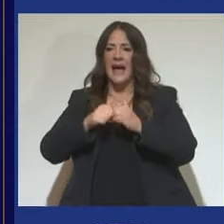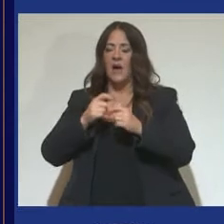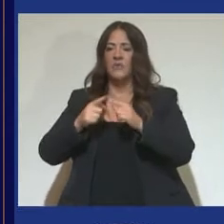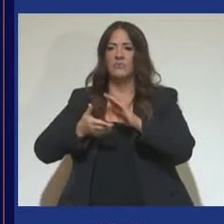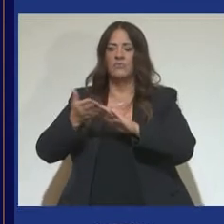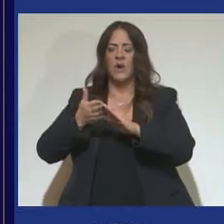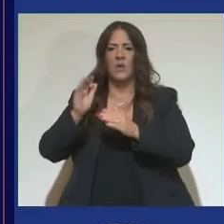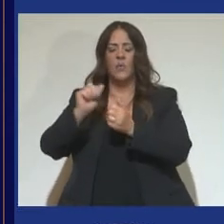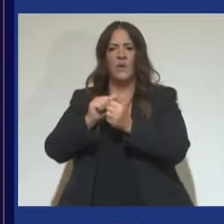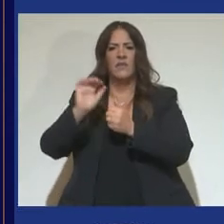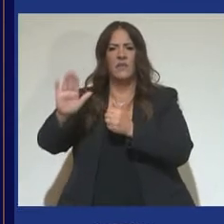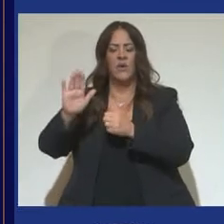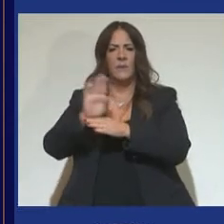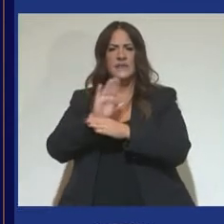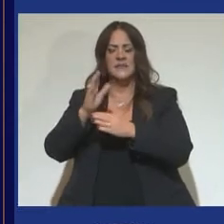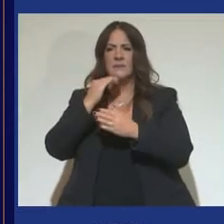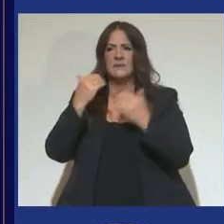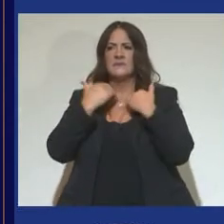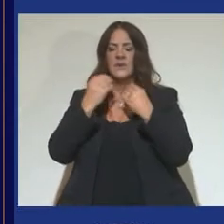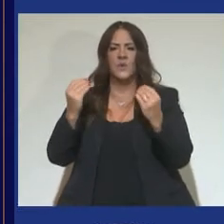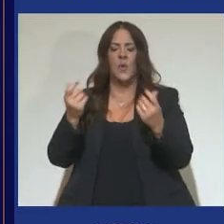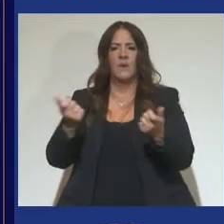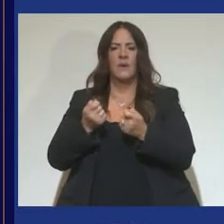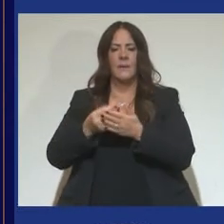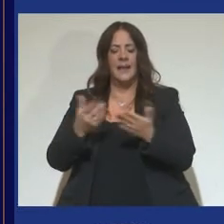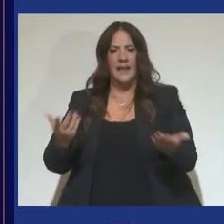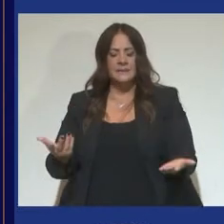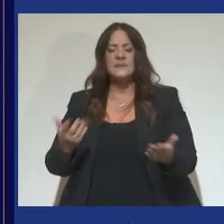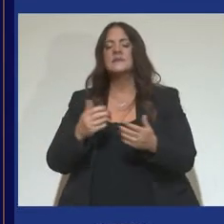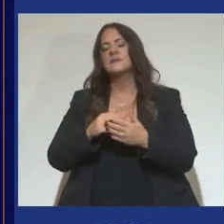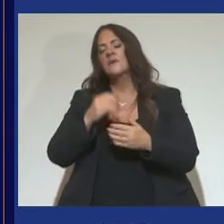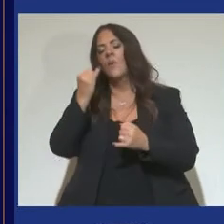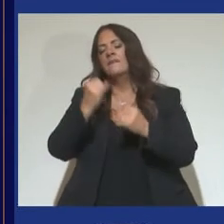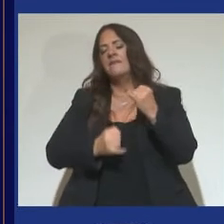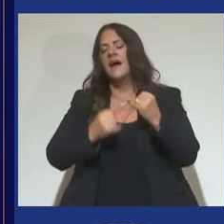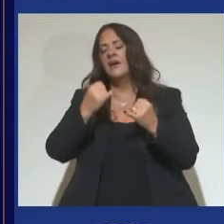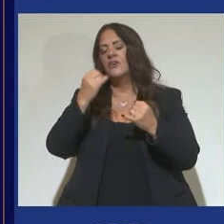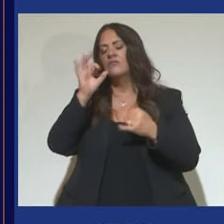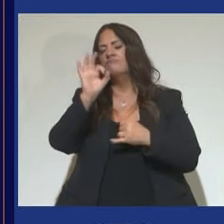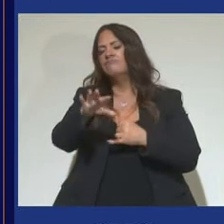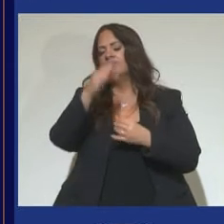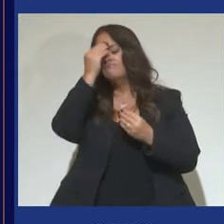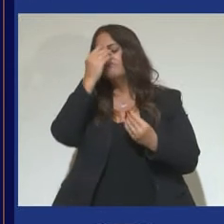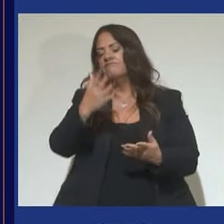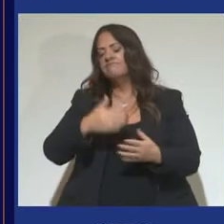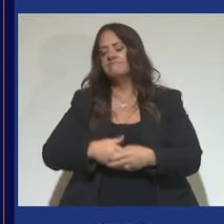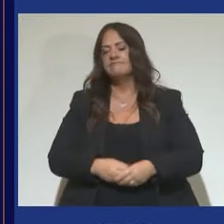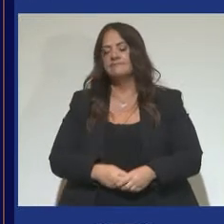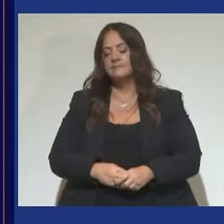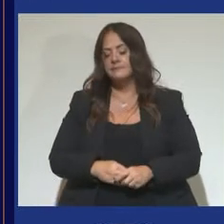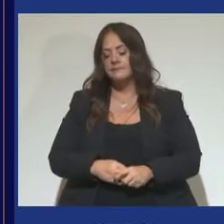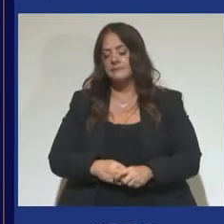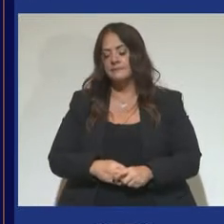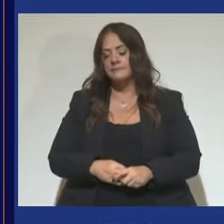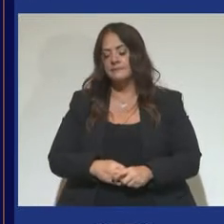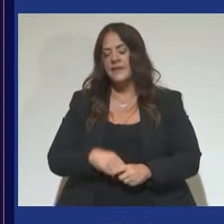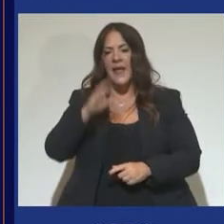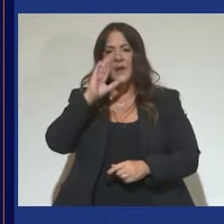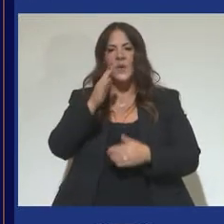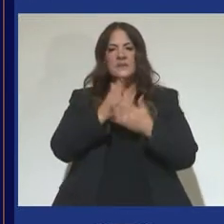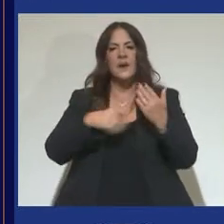que son vulnerables en este ambiente de desalojos también y un último punto